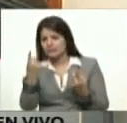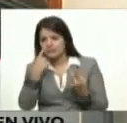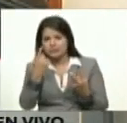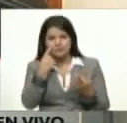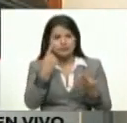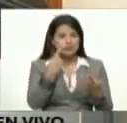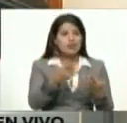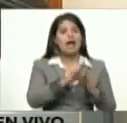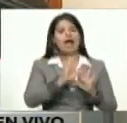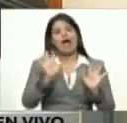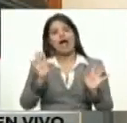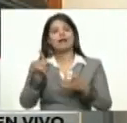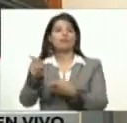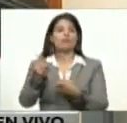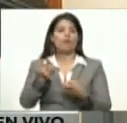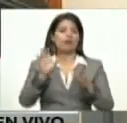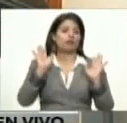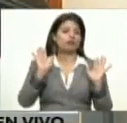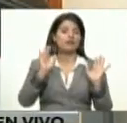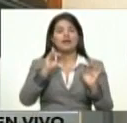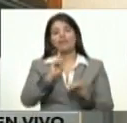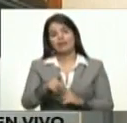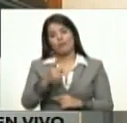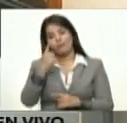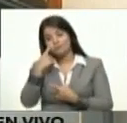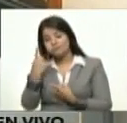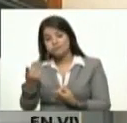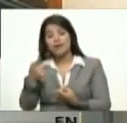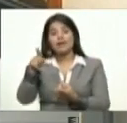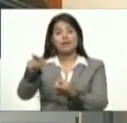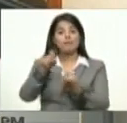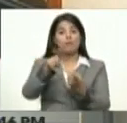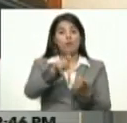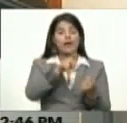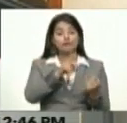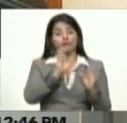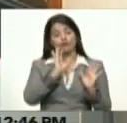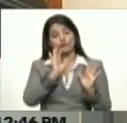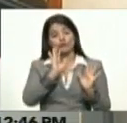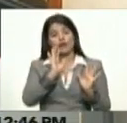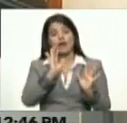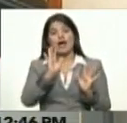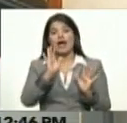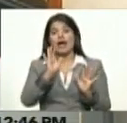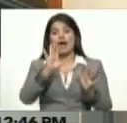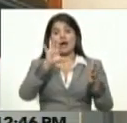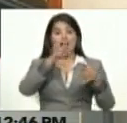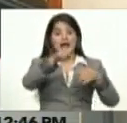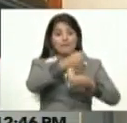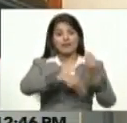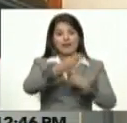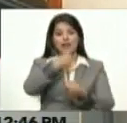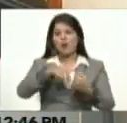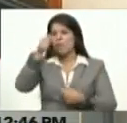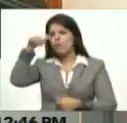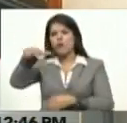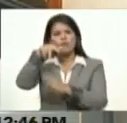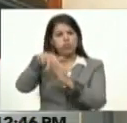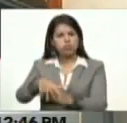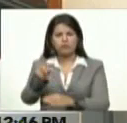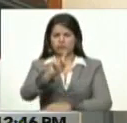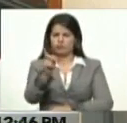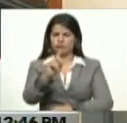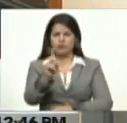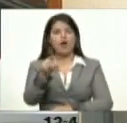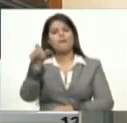Bueno, evidentemente le va a pechar ingresos mediante impuestos al gran capital, no al pueblo, no a la clase